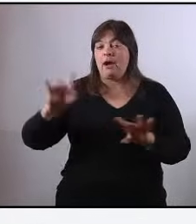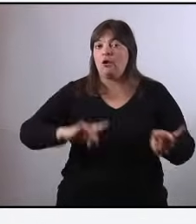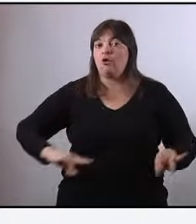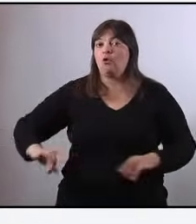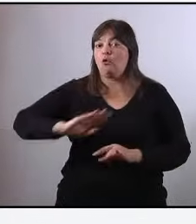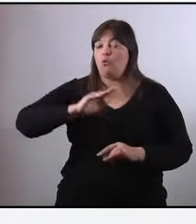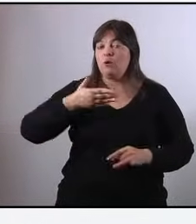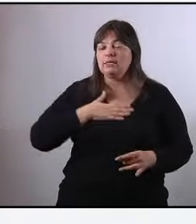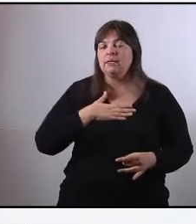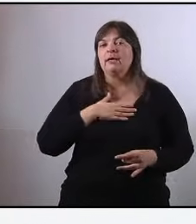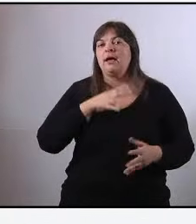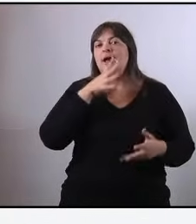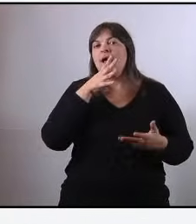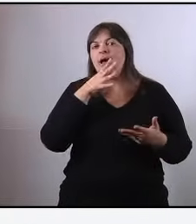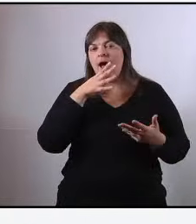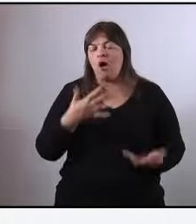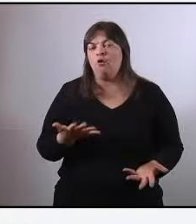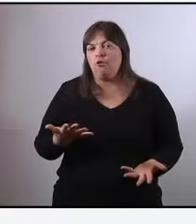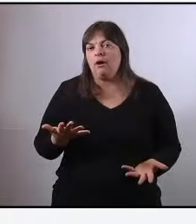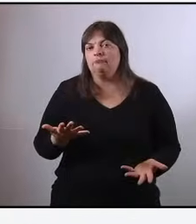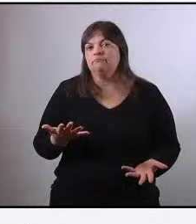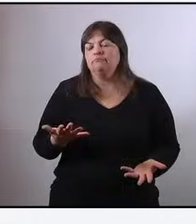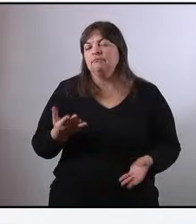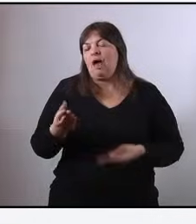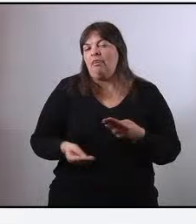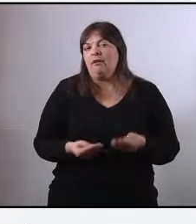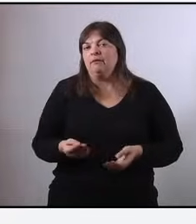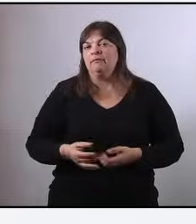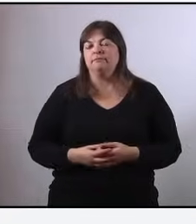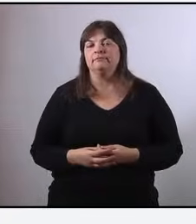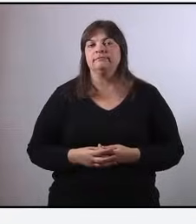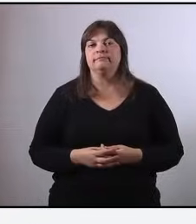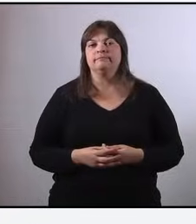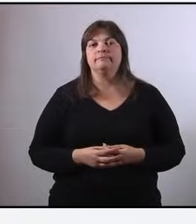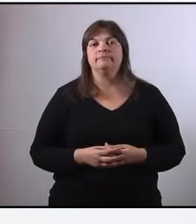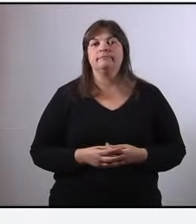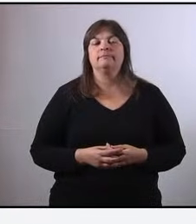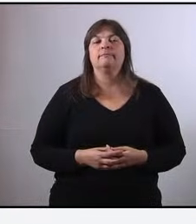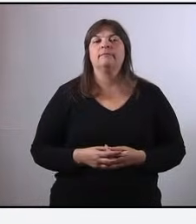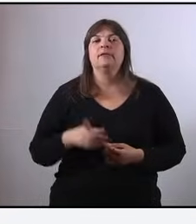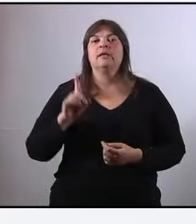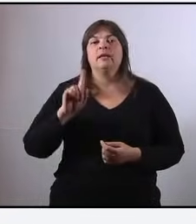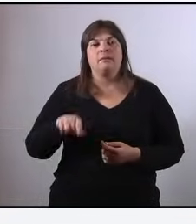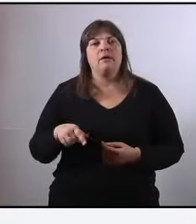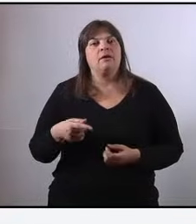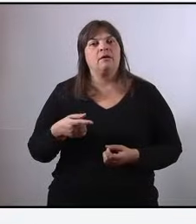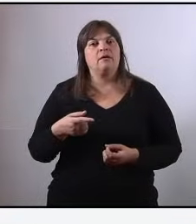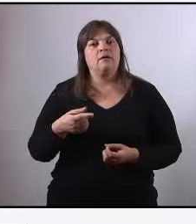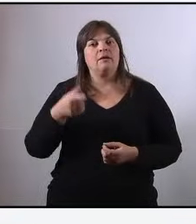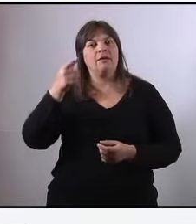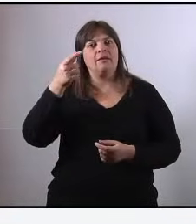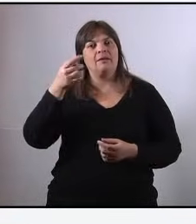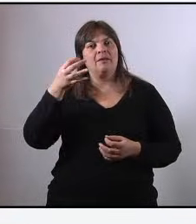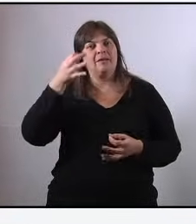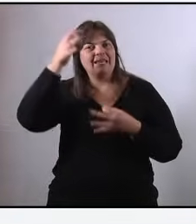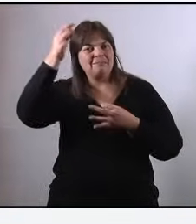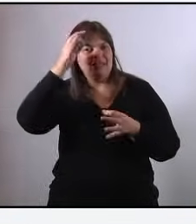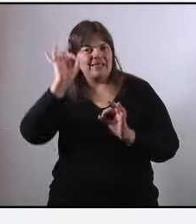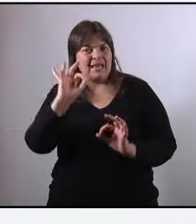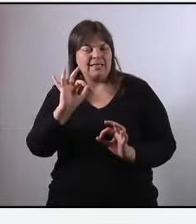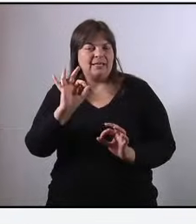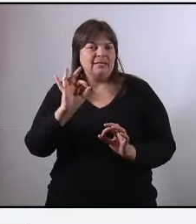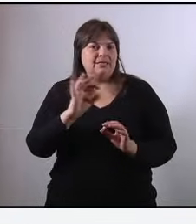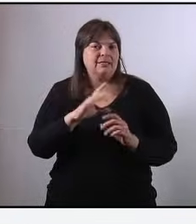pues ahora se procede a ese implemento. Y el dato también se lo facilitamos en relación con los beneficiarios